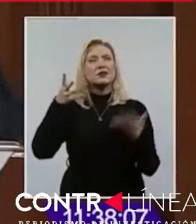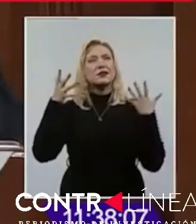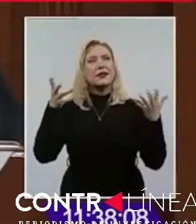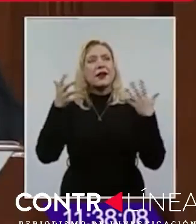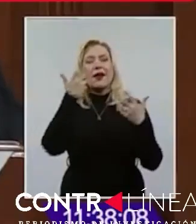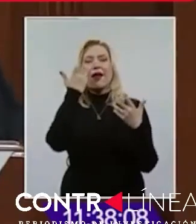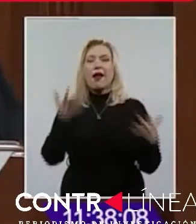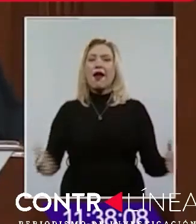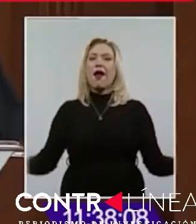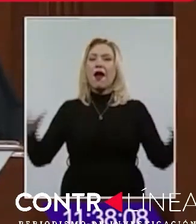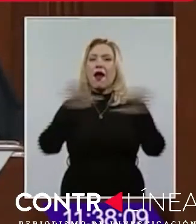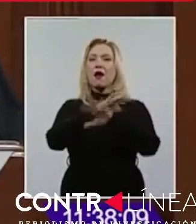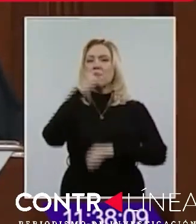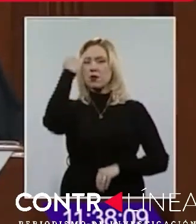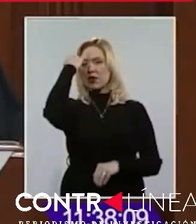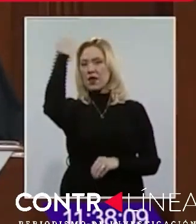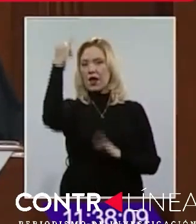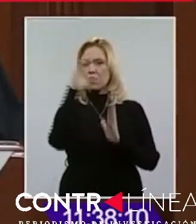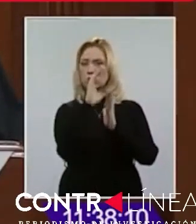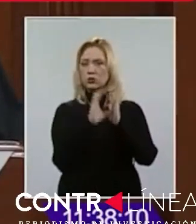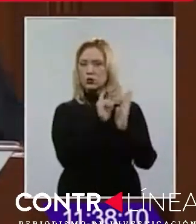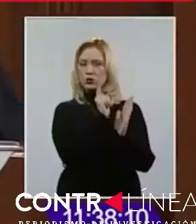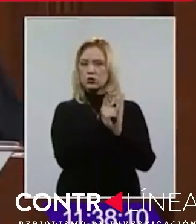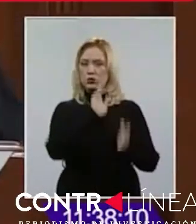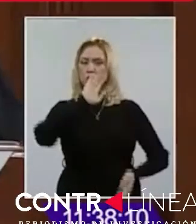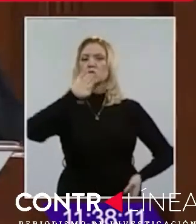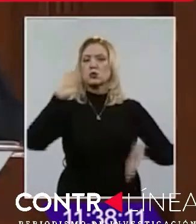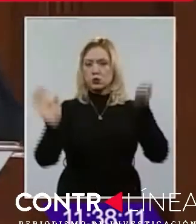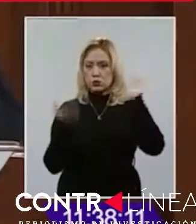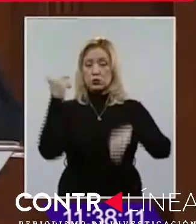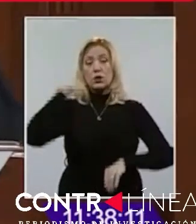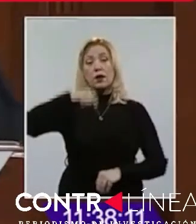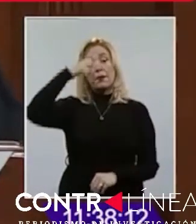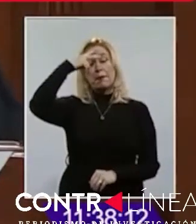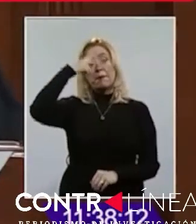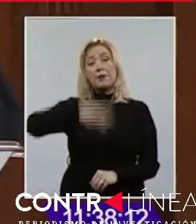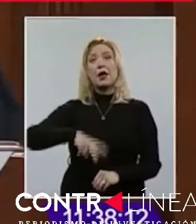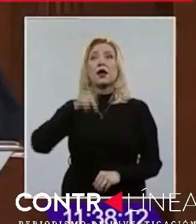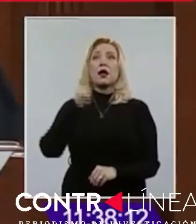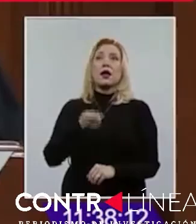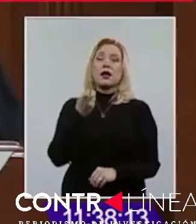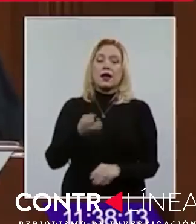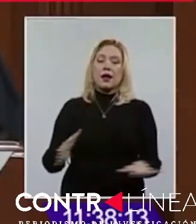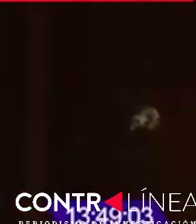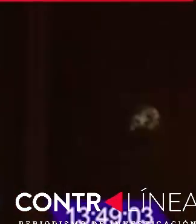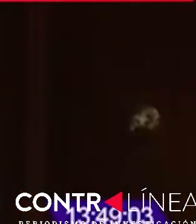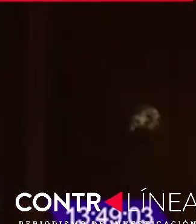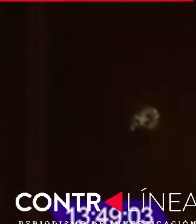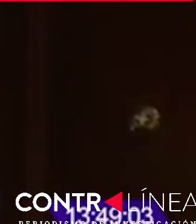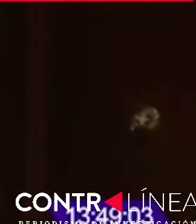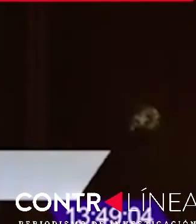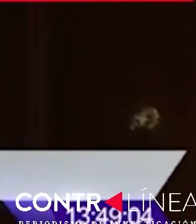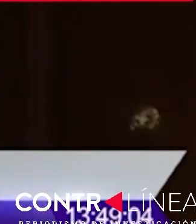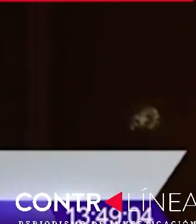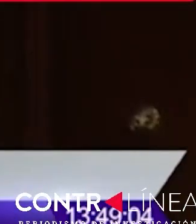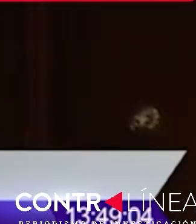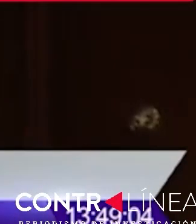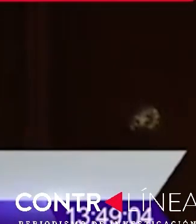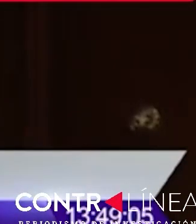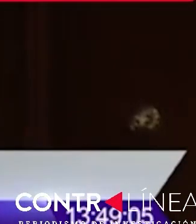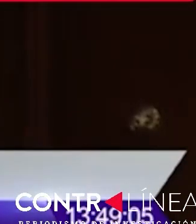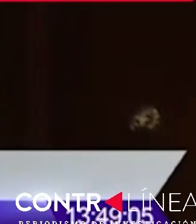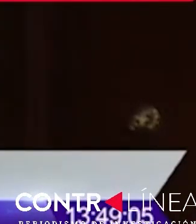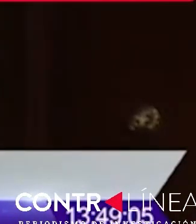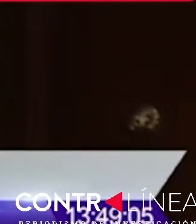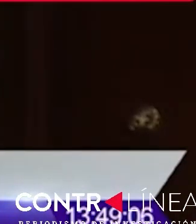entre nos porque hay confianza y no quiero que lo divulgues, porque pues lo corren a él y me corren a mí. Y ya le dije, es